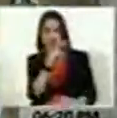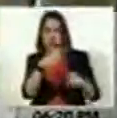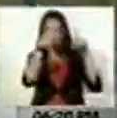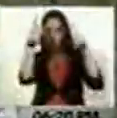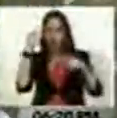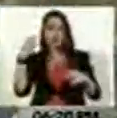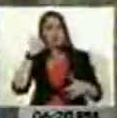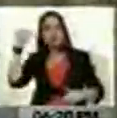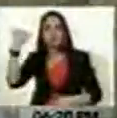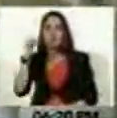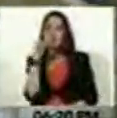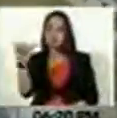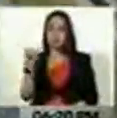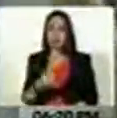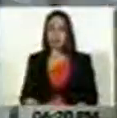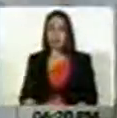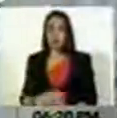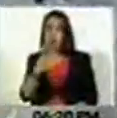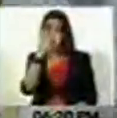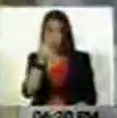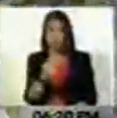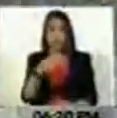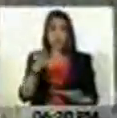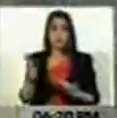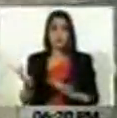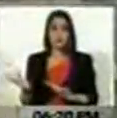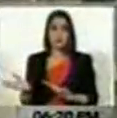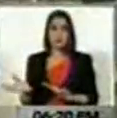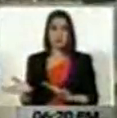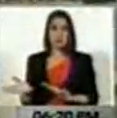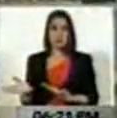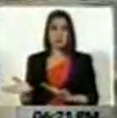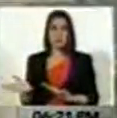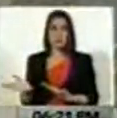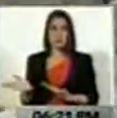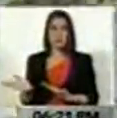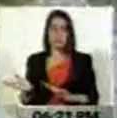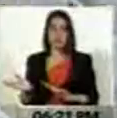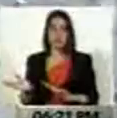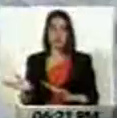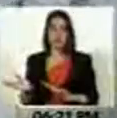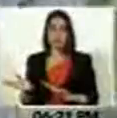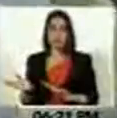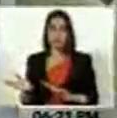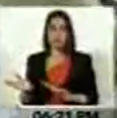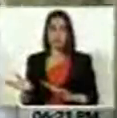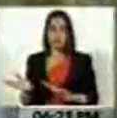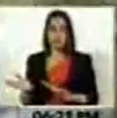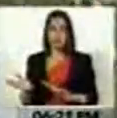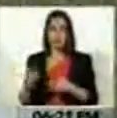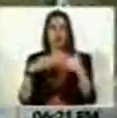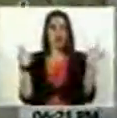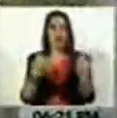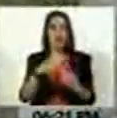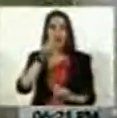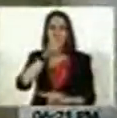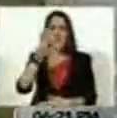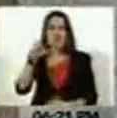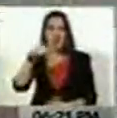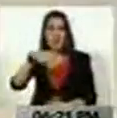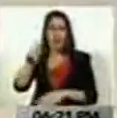tipo de delito. ¿El número de este cuadrante, general? El número del cuadrante, yo dije el cuadrante 23, es un solo cuadrante que tenemos acá en la